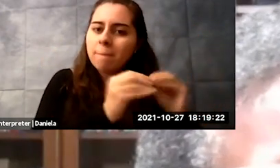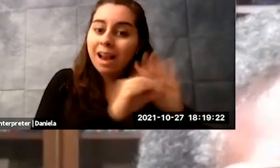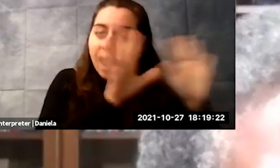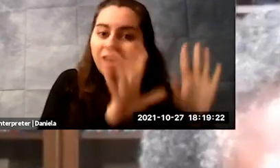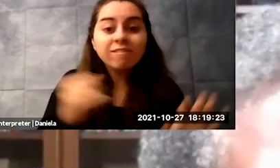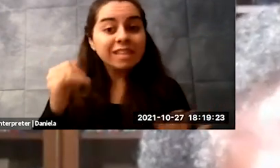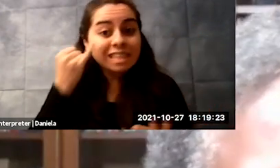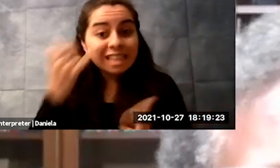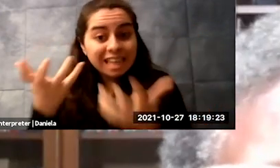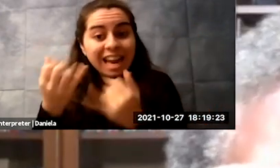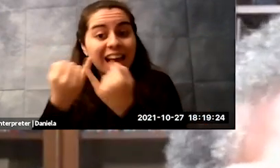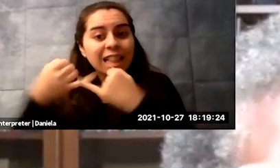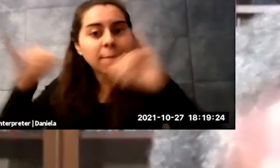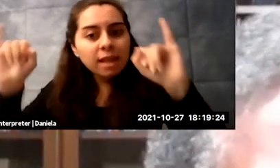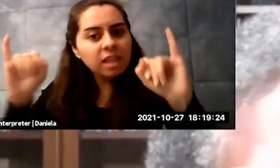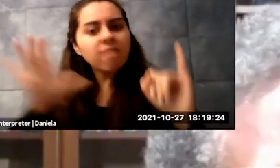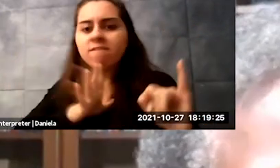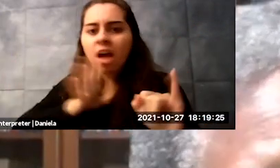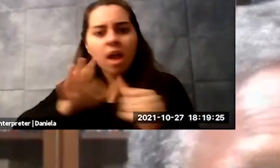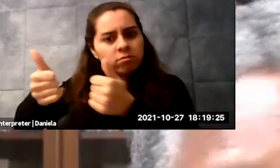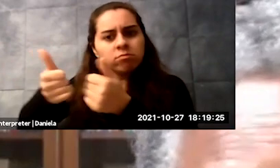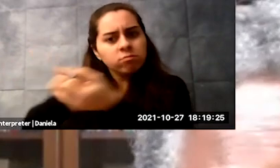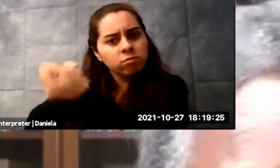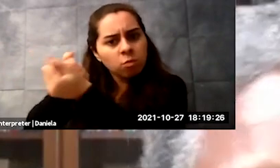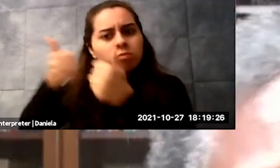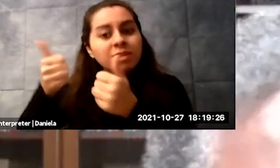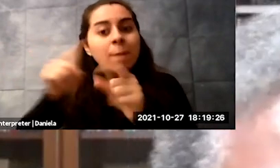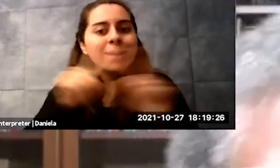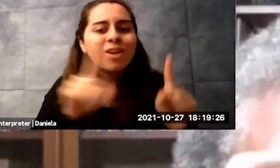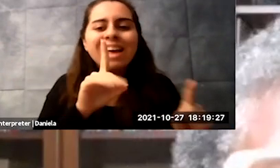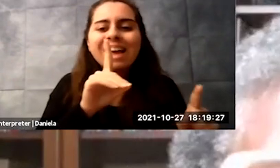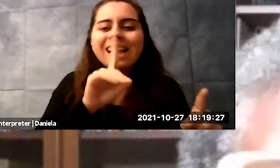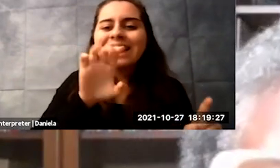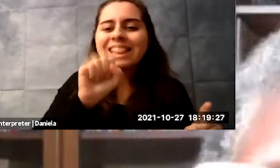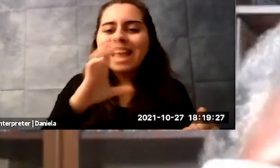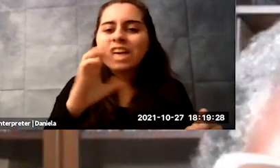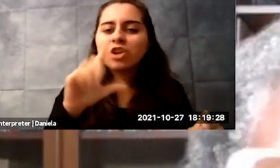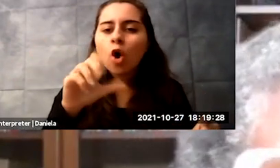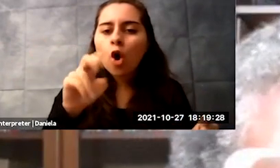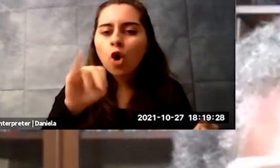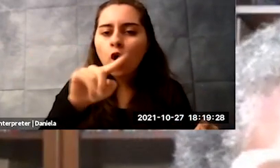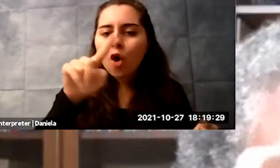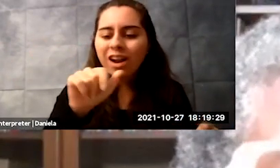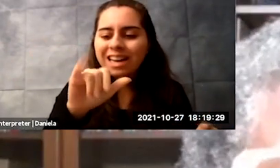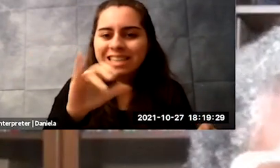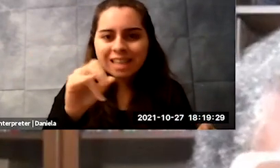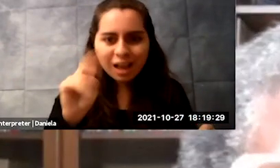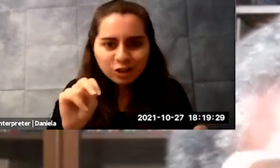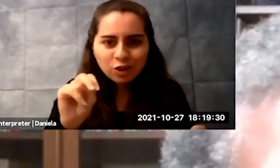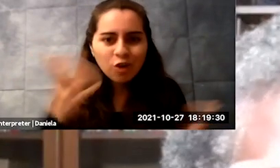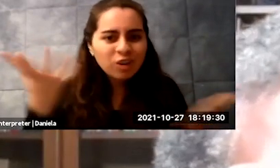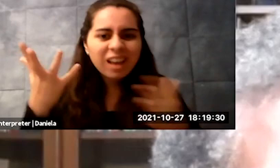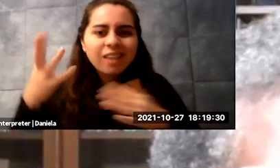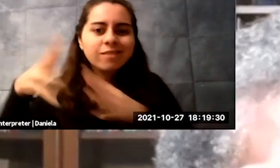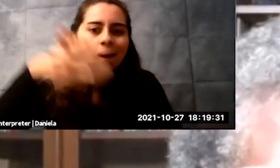descolonización es más complejo y para que avance en Puerto Rico y que avancen las conexiones tiene que ir en esa dirección múltiple